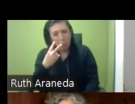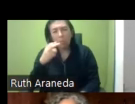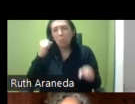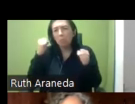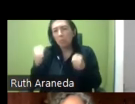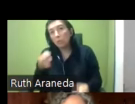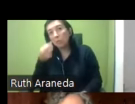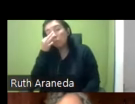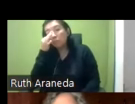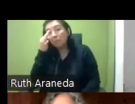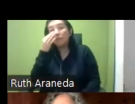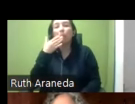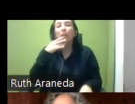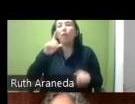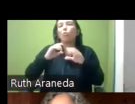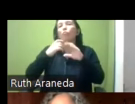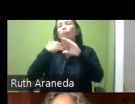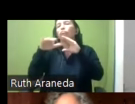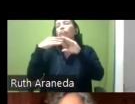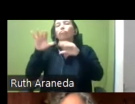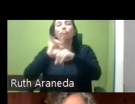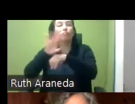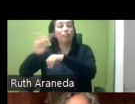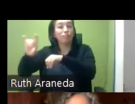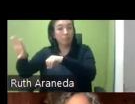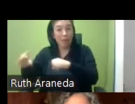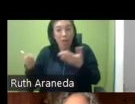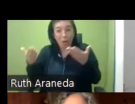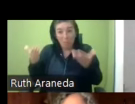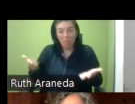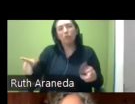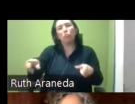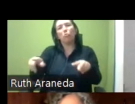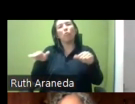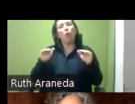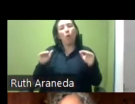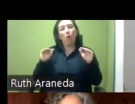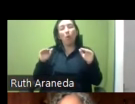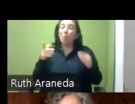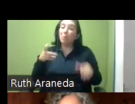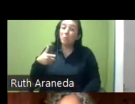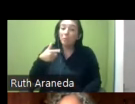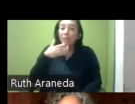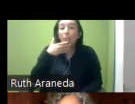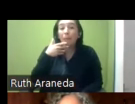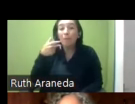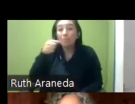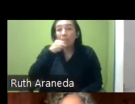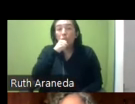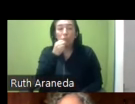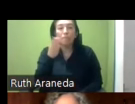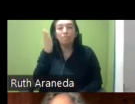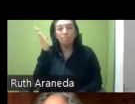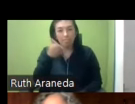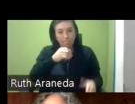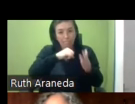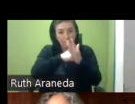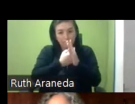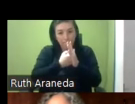y compartirla. Entonces les invito a ponerse cómodos, a silenciar sus micrófonos. En la